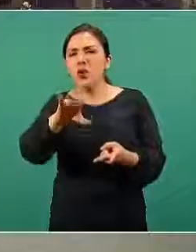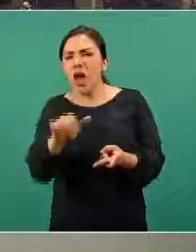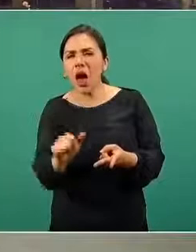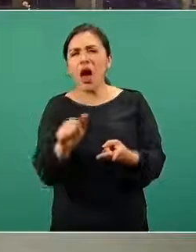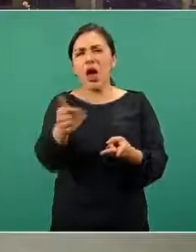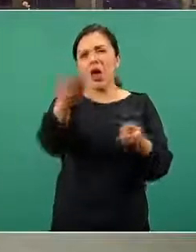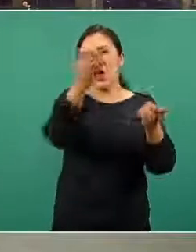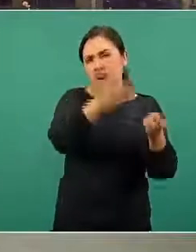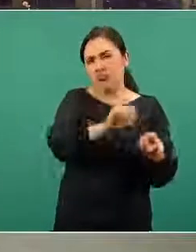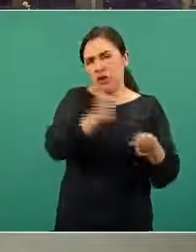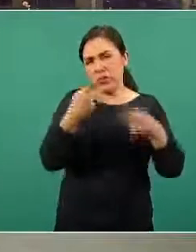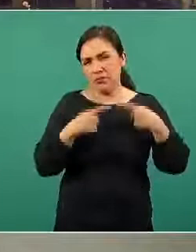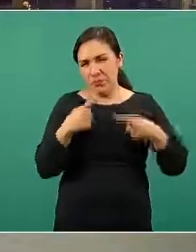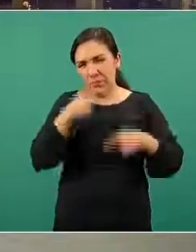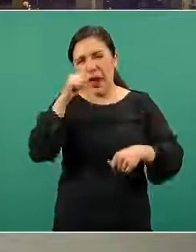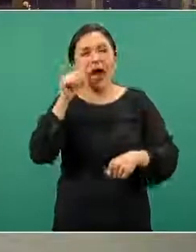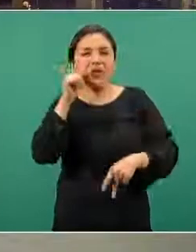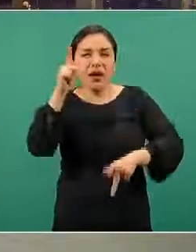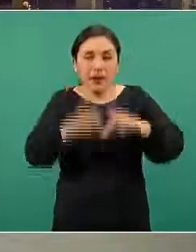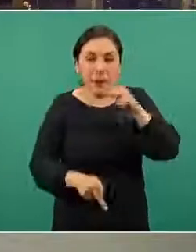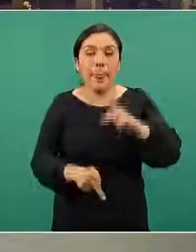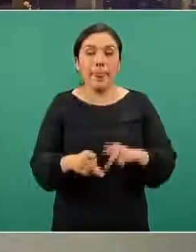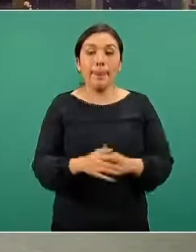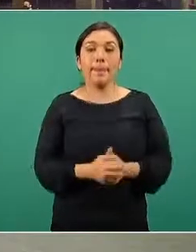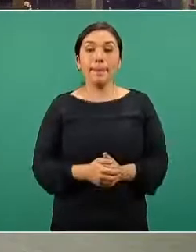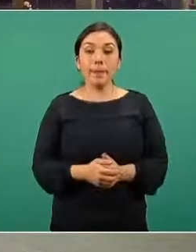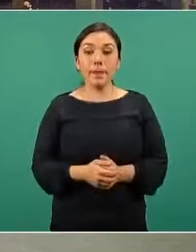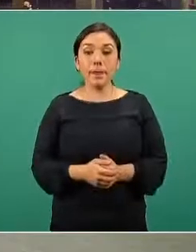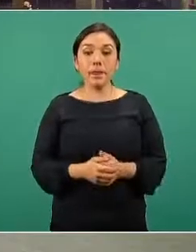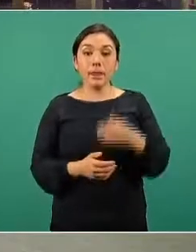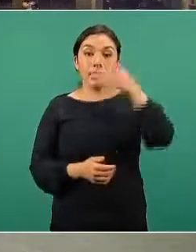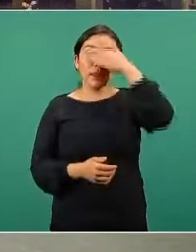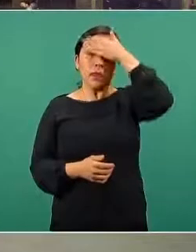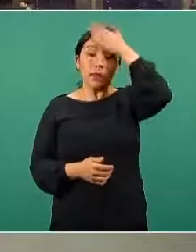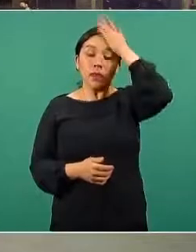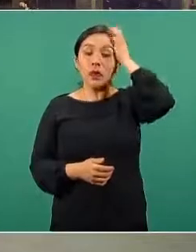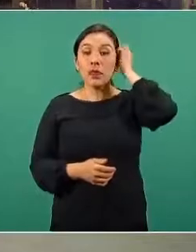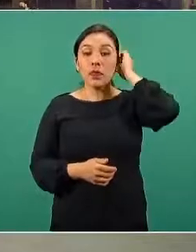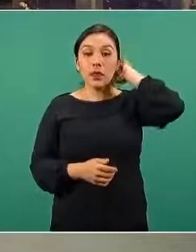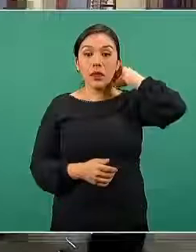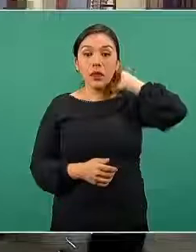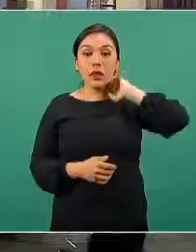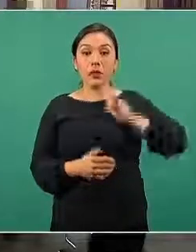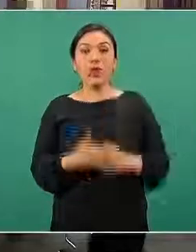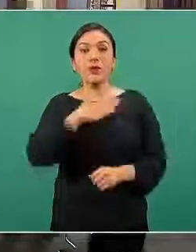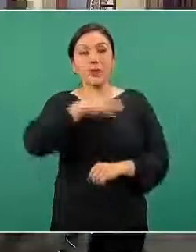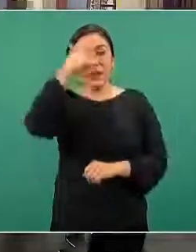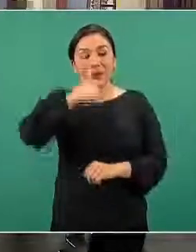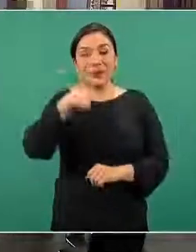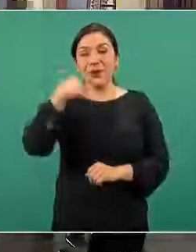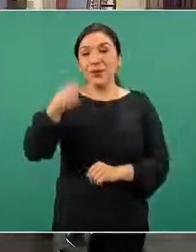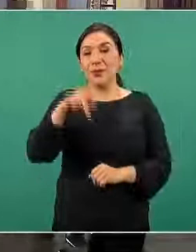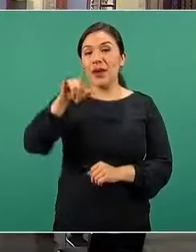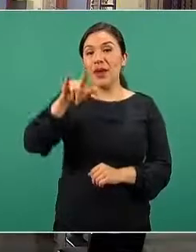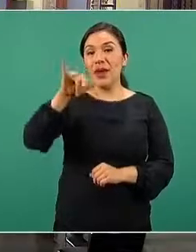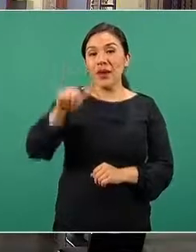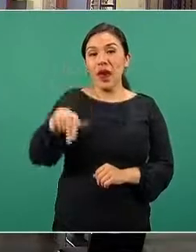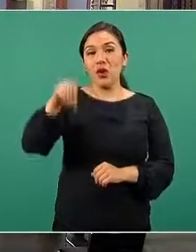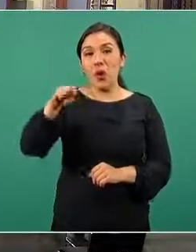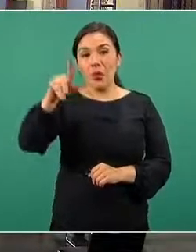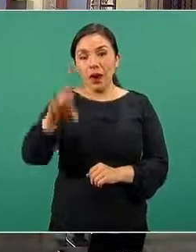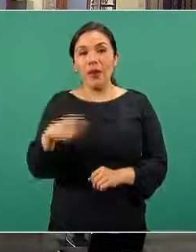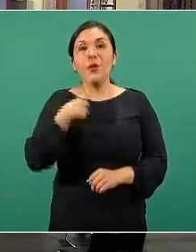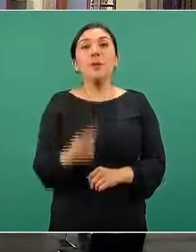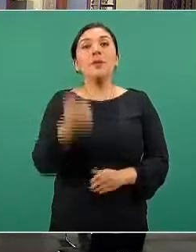vamos por aquí también. Ustedes quedaron pendientes de ayer. Gracias. Antes que Juan. Buenas noches. Ay, creo que no me... Buenas noches, Liliana Noble de Pulso Saludable, doctor.